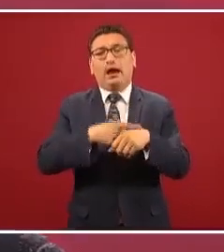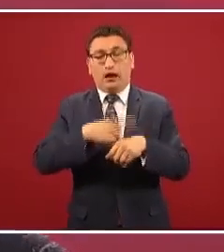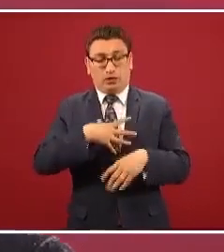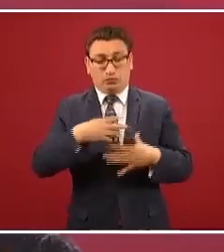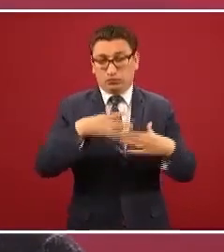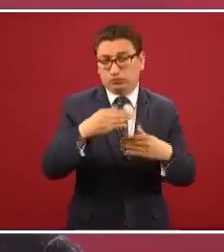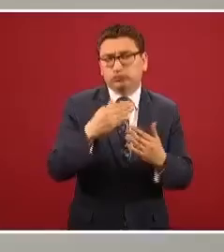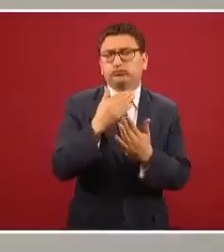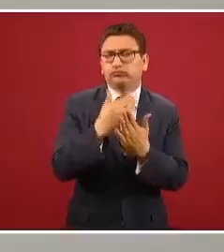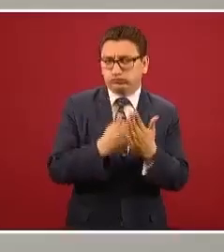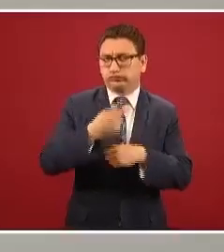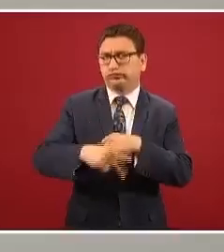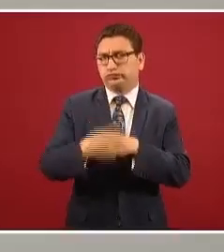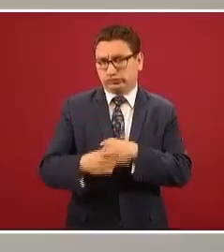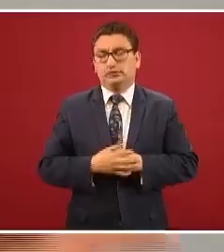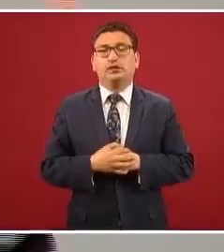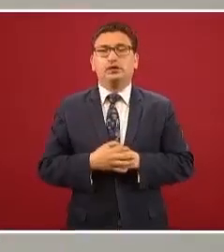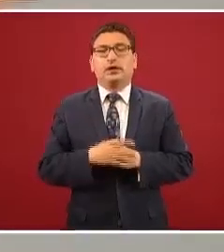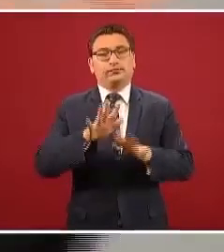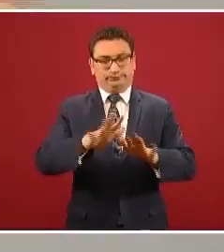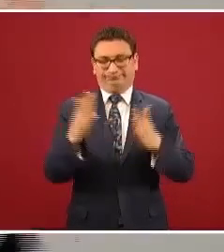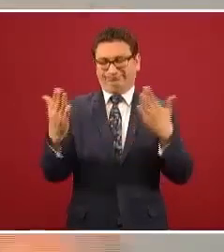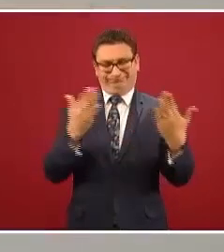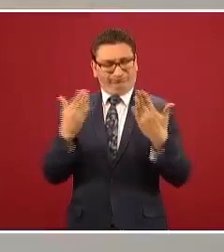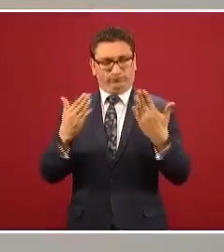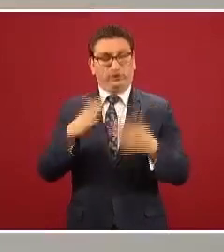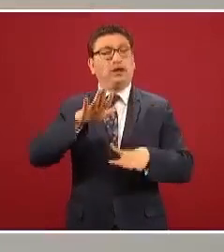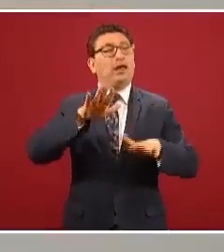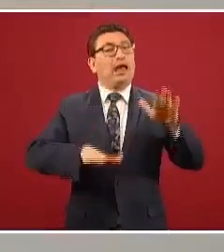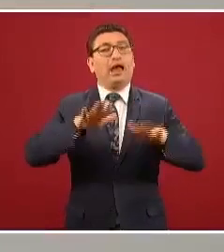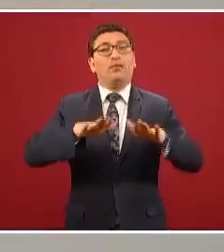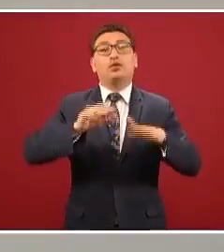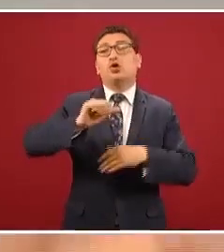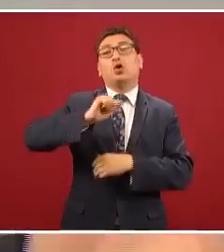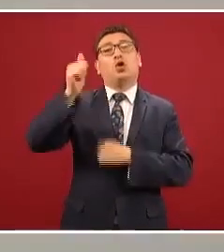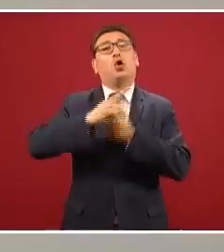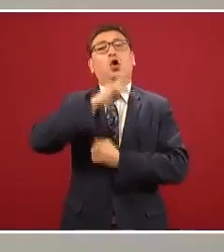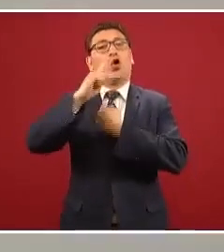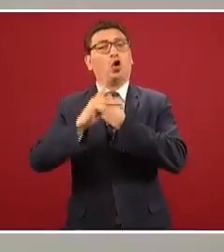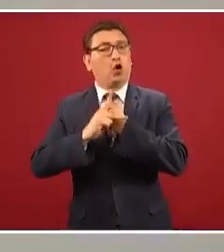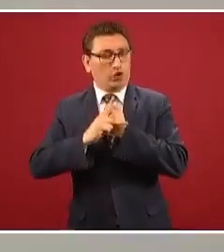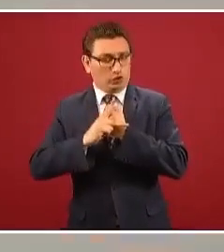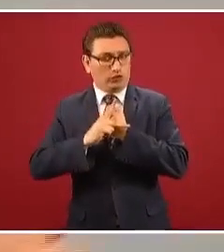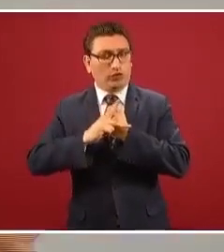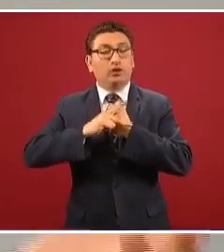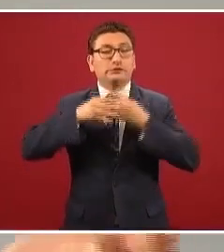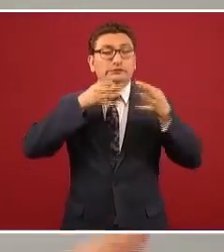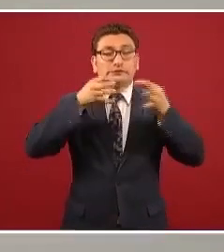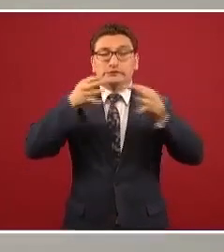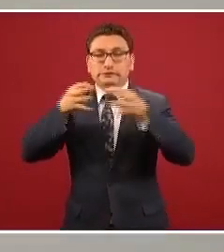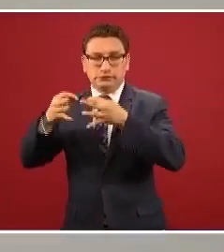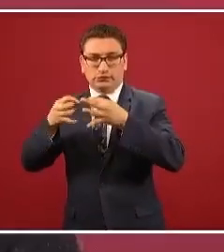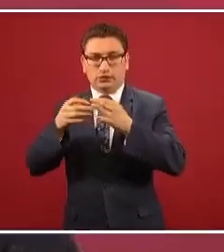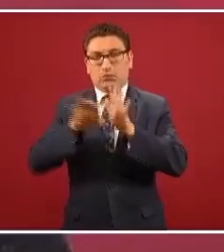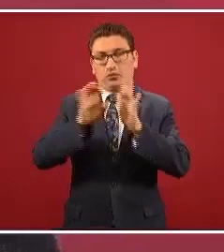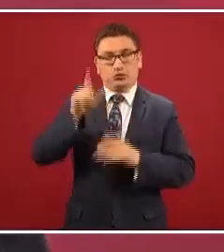Ahora, veámoslo en perspectiva. Vemos noticias de otras partes del mundo, concretamente de China, donde han ocurrido más